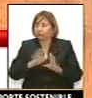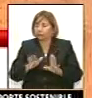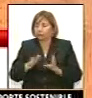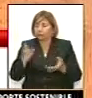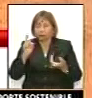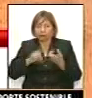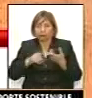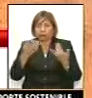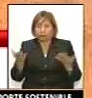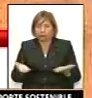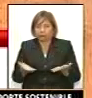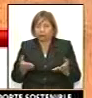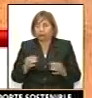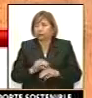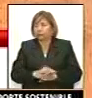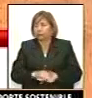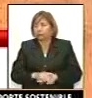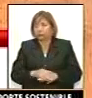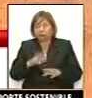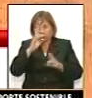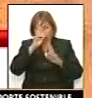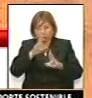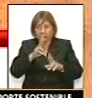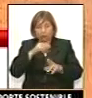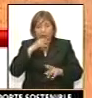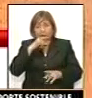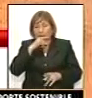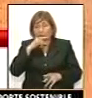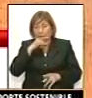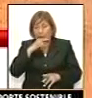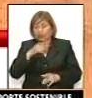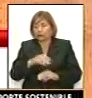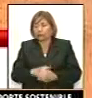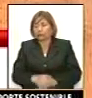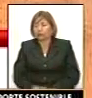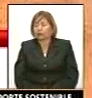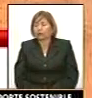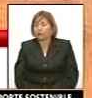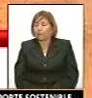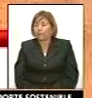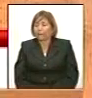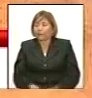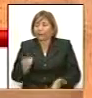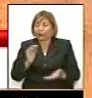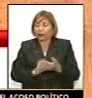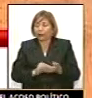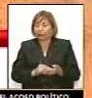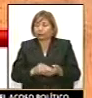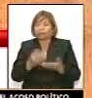hasta acá nomás. O respetamos a las mujeres de una vez, o si no, ¿cuándo lo vamos a